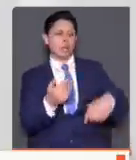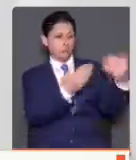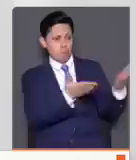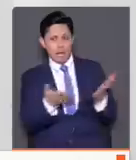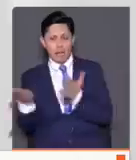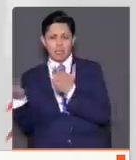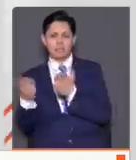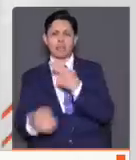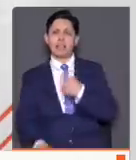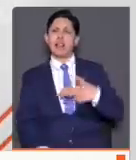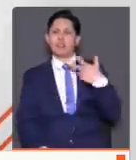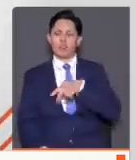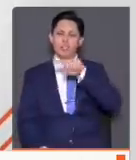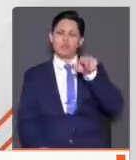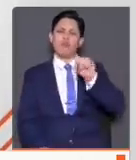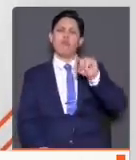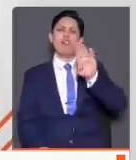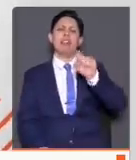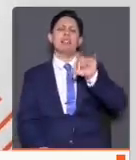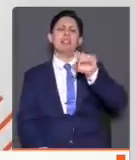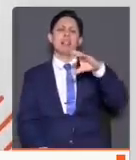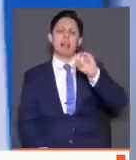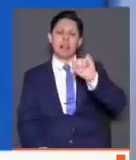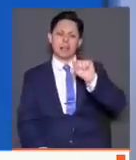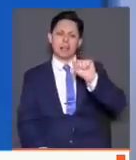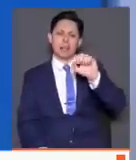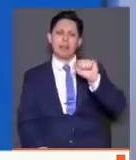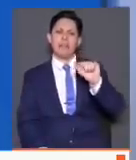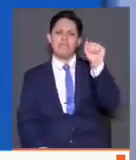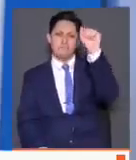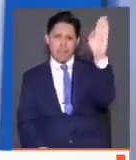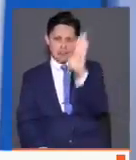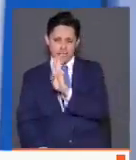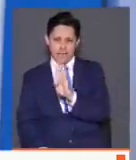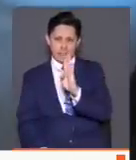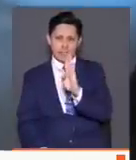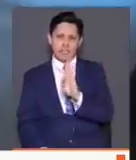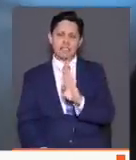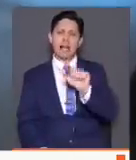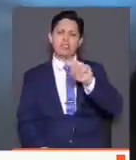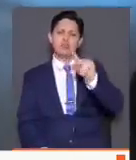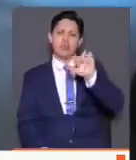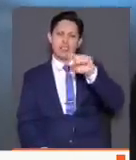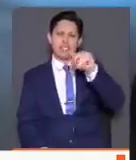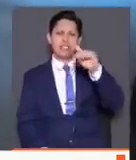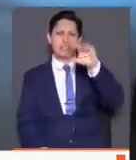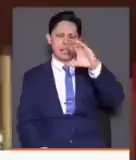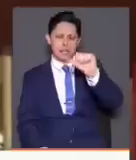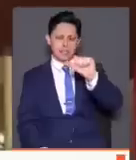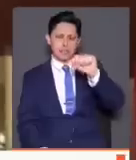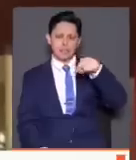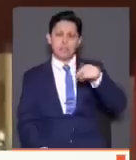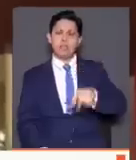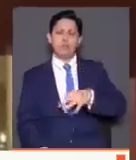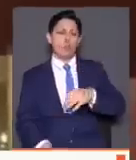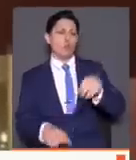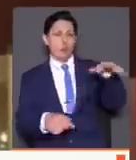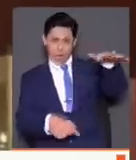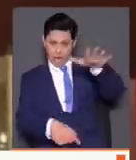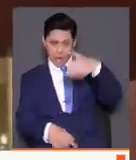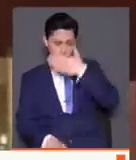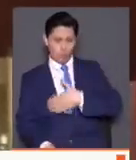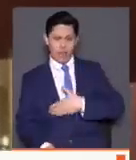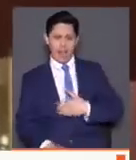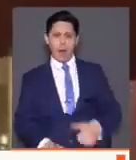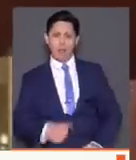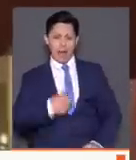Suecia, Bélgica, Alemania y Arabia Saudita. Evaluarán pedirle explicaciones a la canciller Urrejola. Lamento la actitud que ha asumido ayer